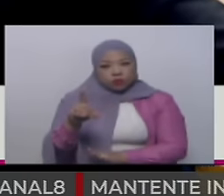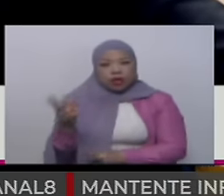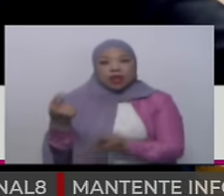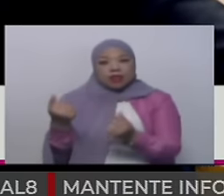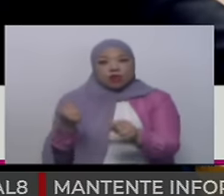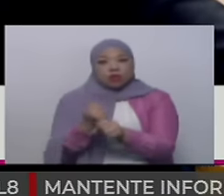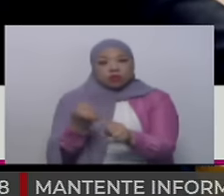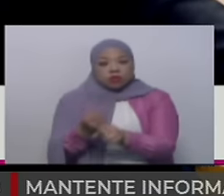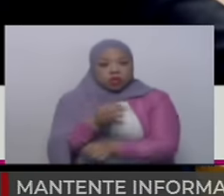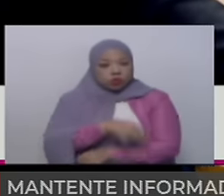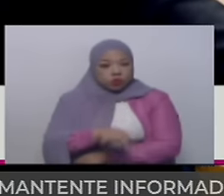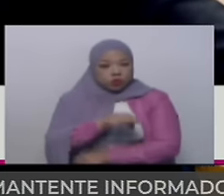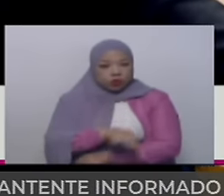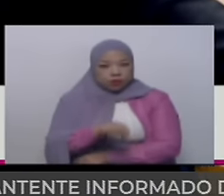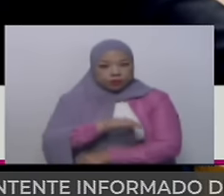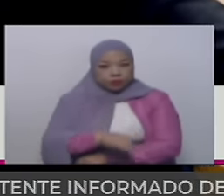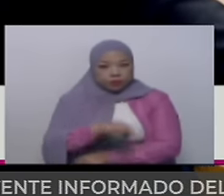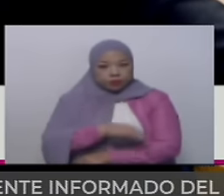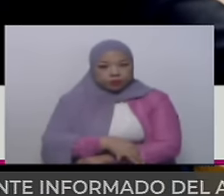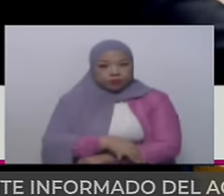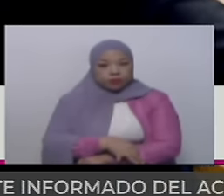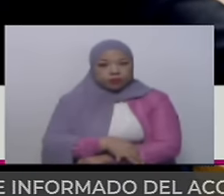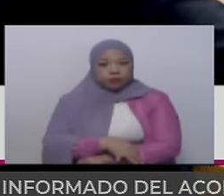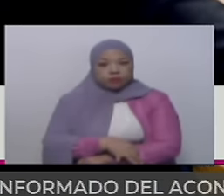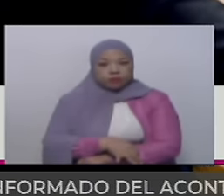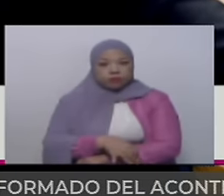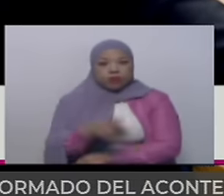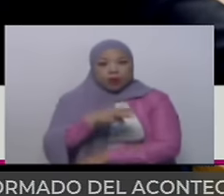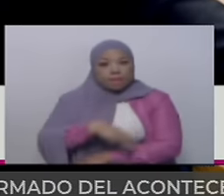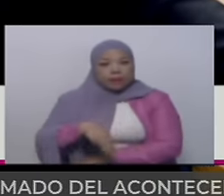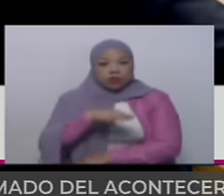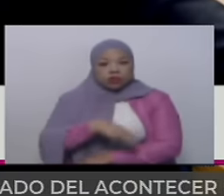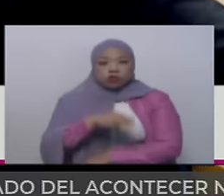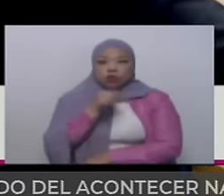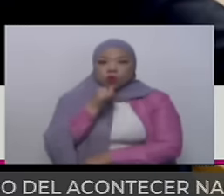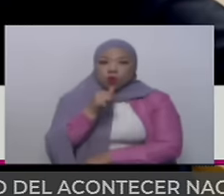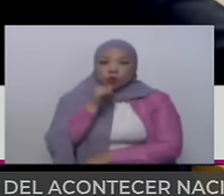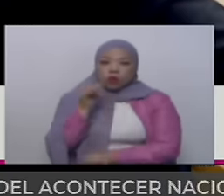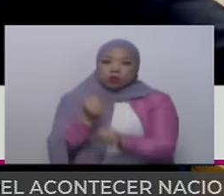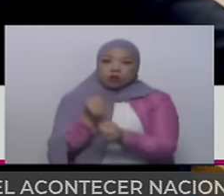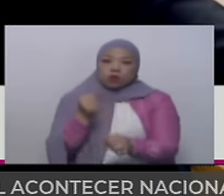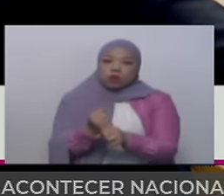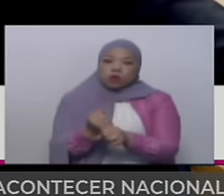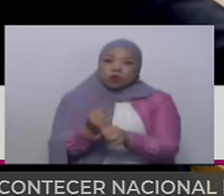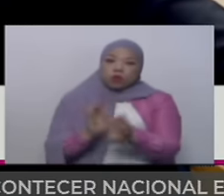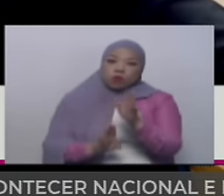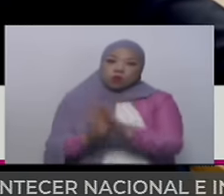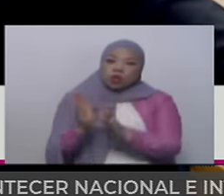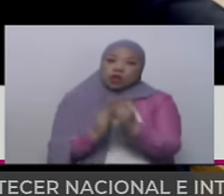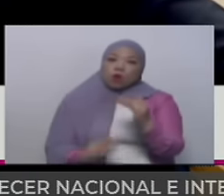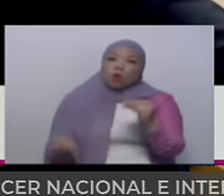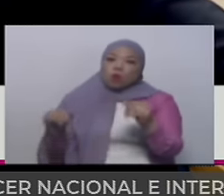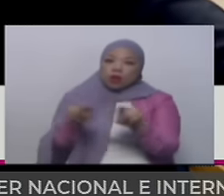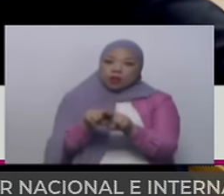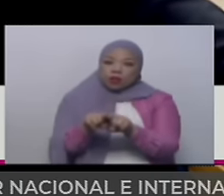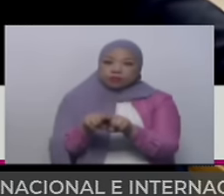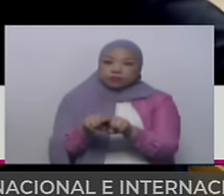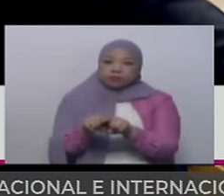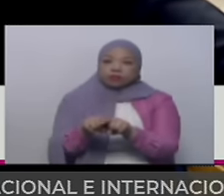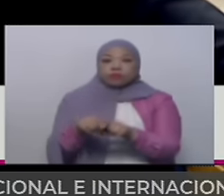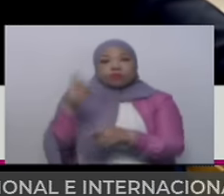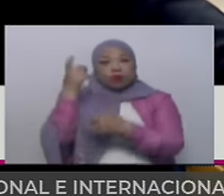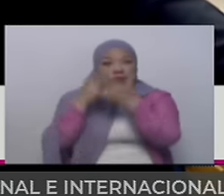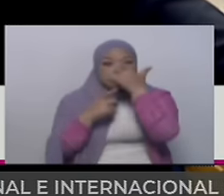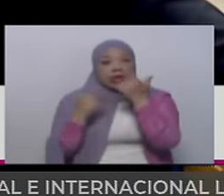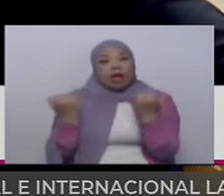economía social. En la gran misión que lanzamos Igualdad Hugo